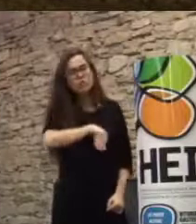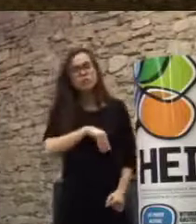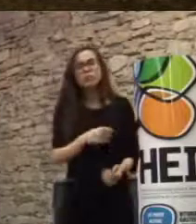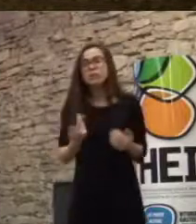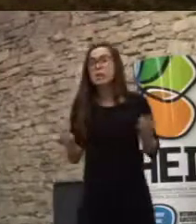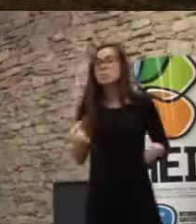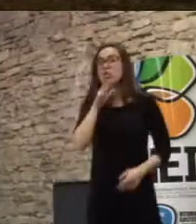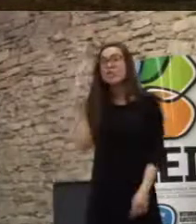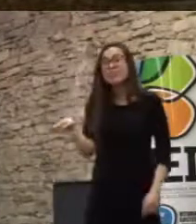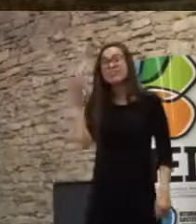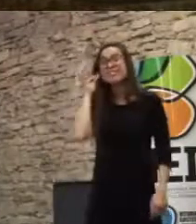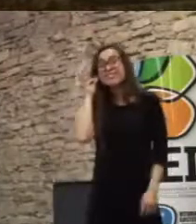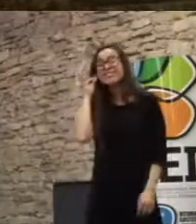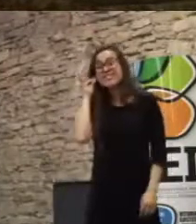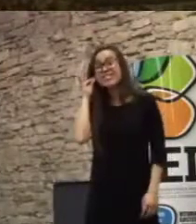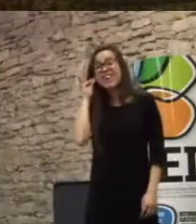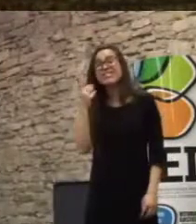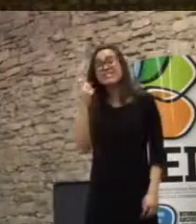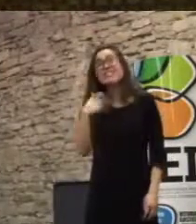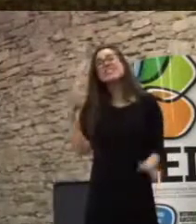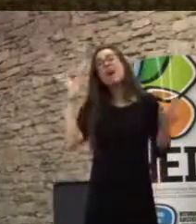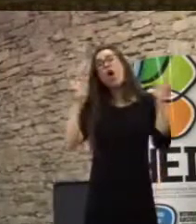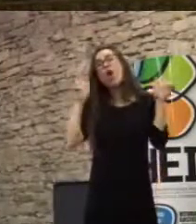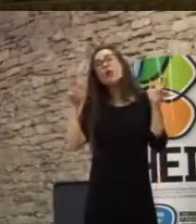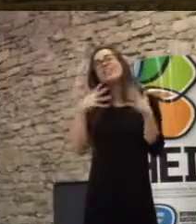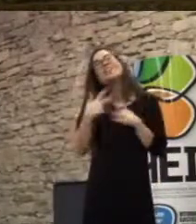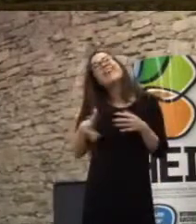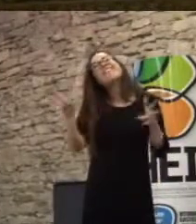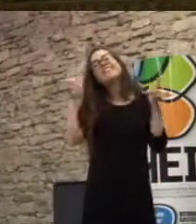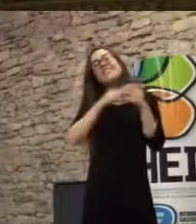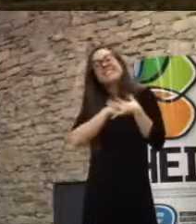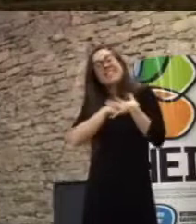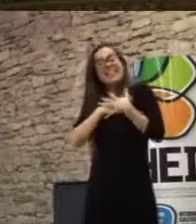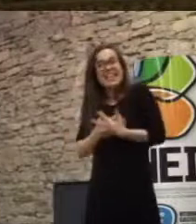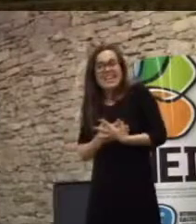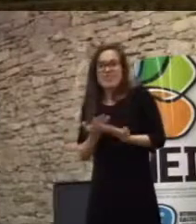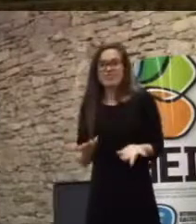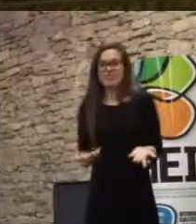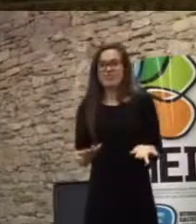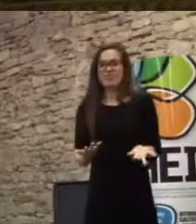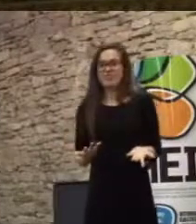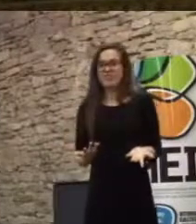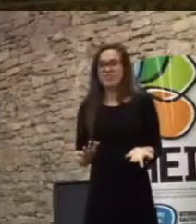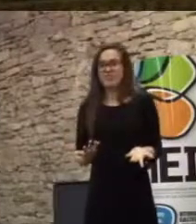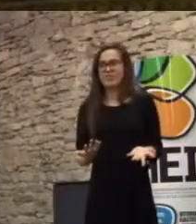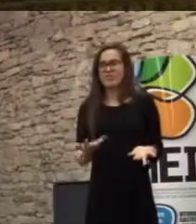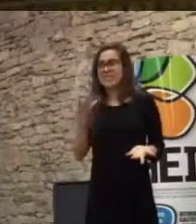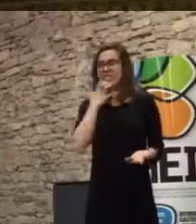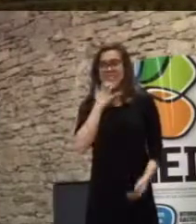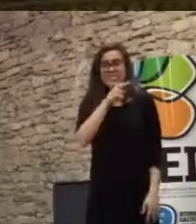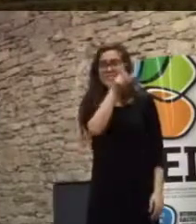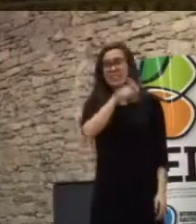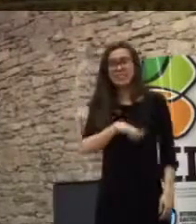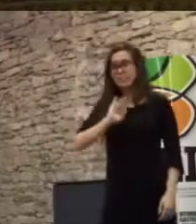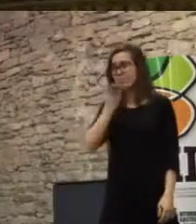necesita oír te quiero me seguís y si no se lo dices es